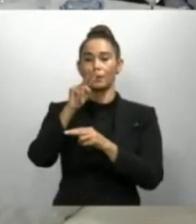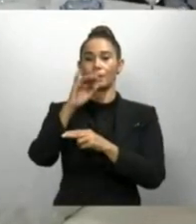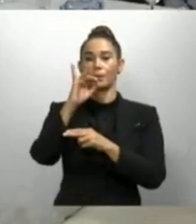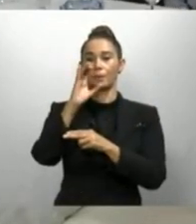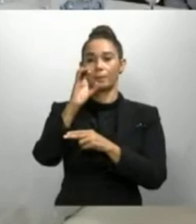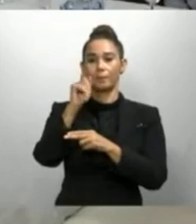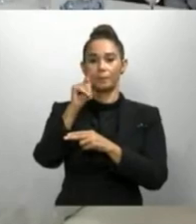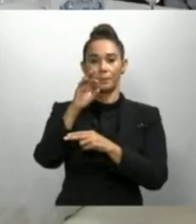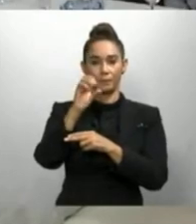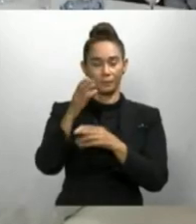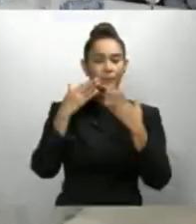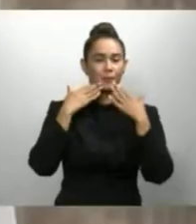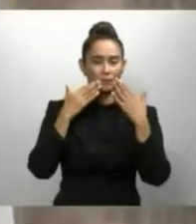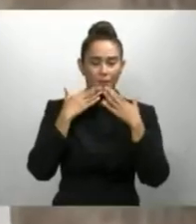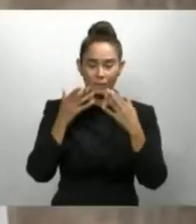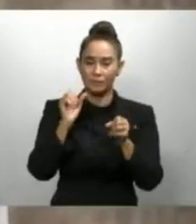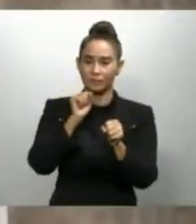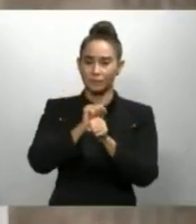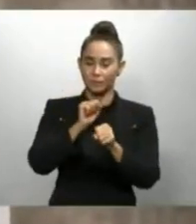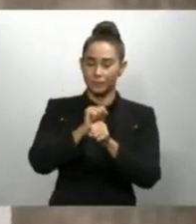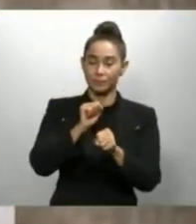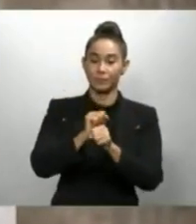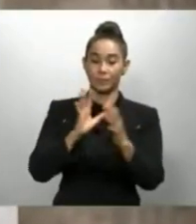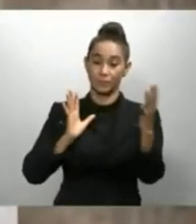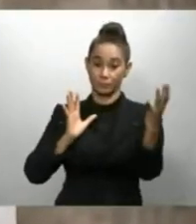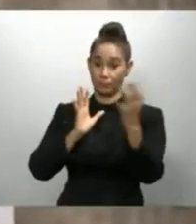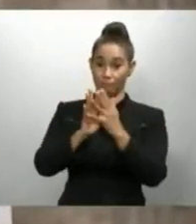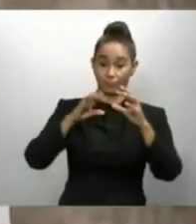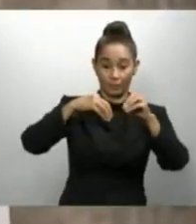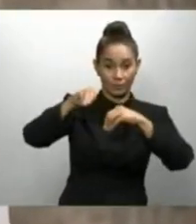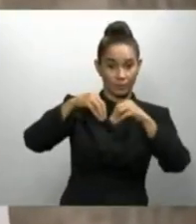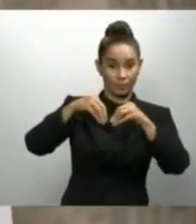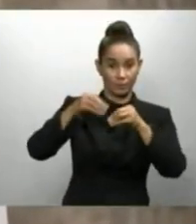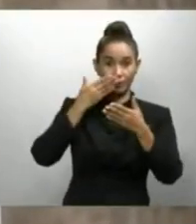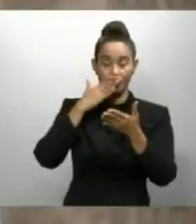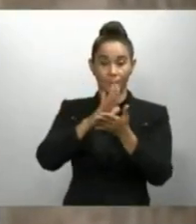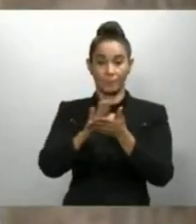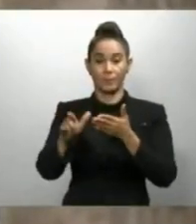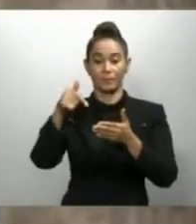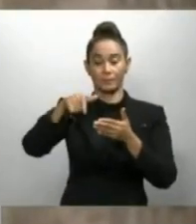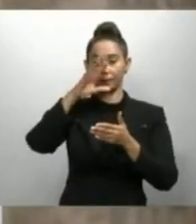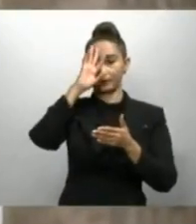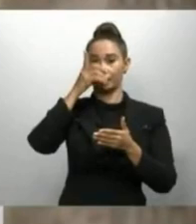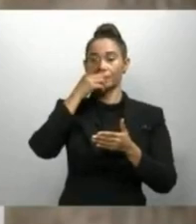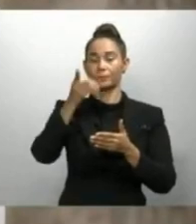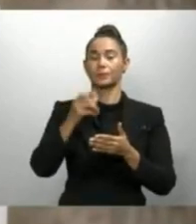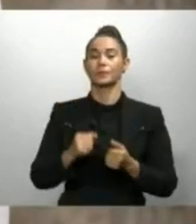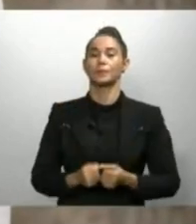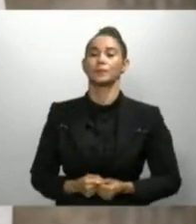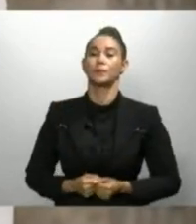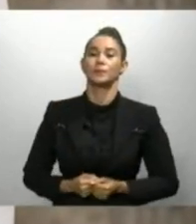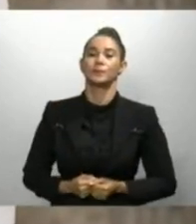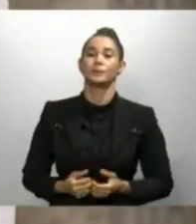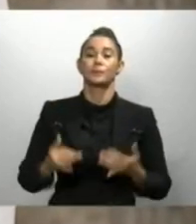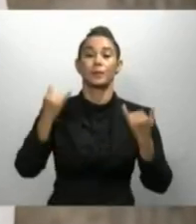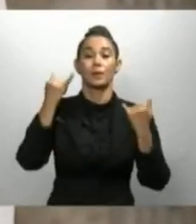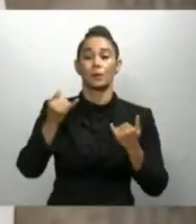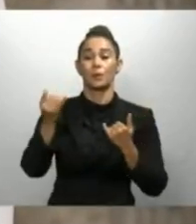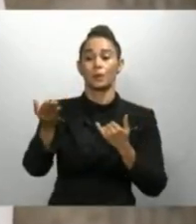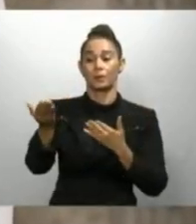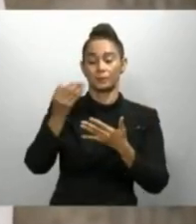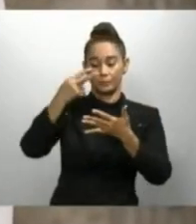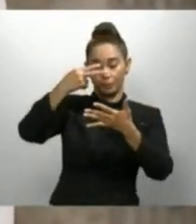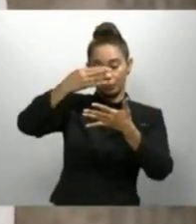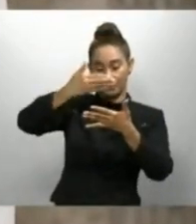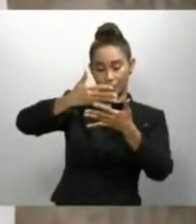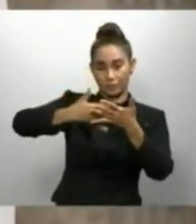Bisonó. Gracias por estas acciones para combatir el comercio ilícito en República Dominicana. Acto seguido, introducimos la lectura